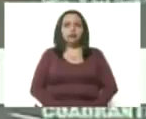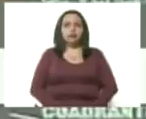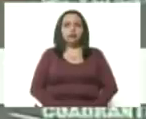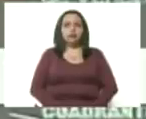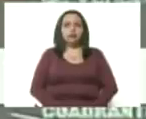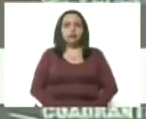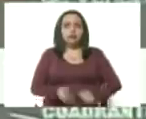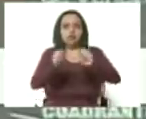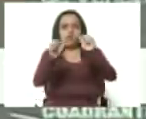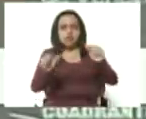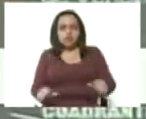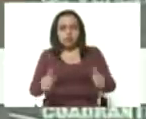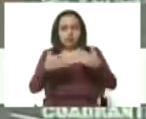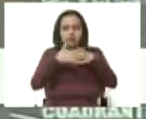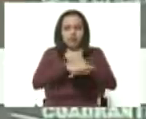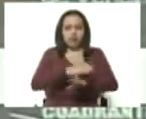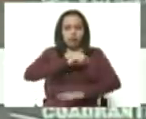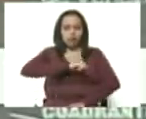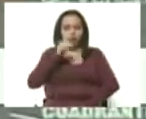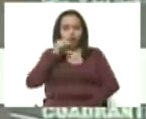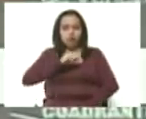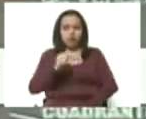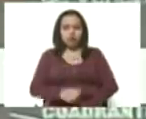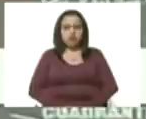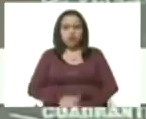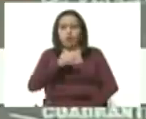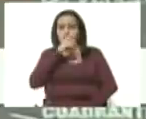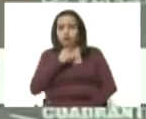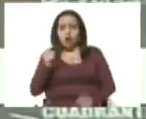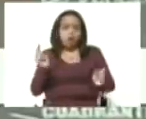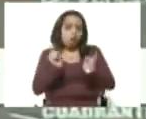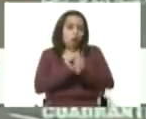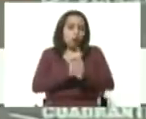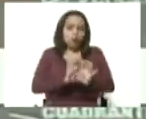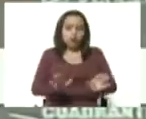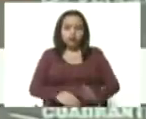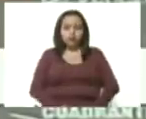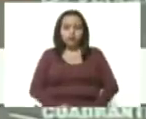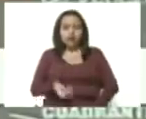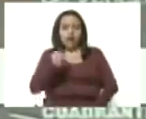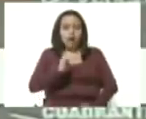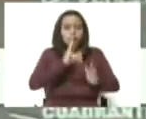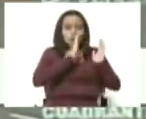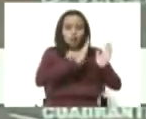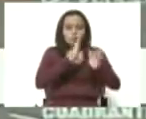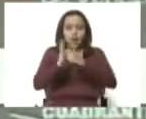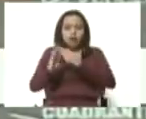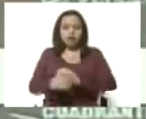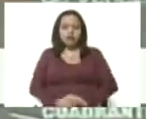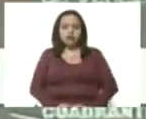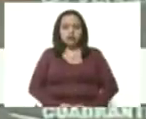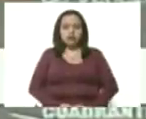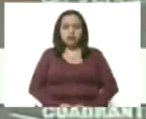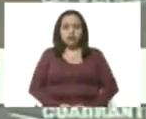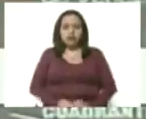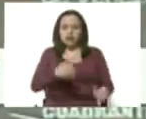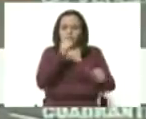El sistema integrado de policía no es poca cosa. Organizar,